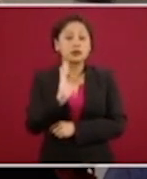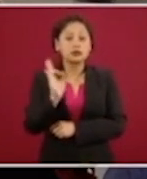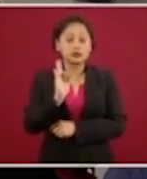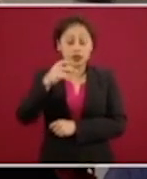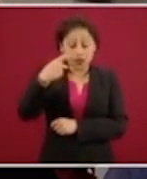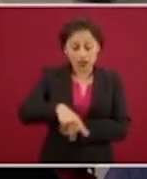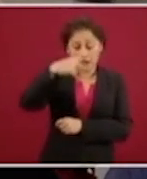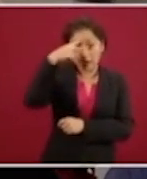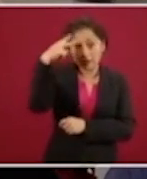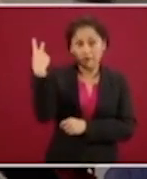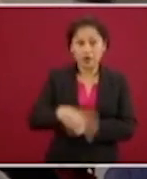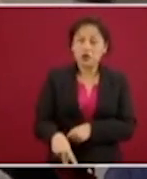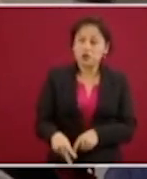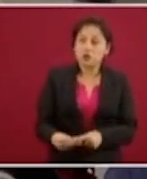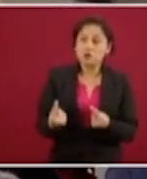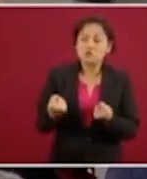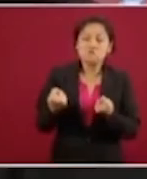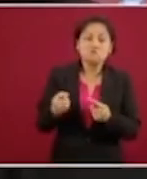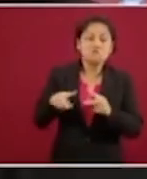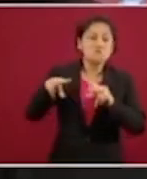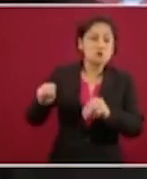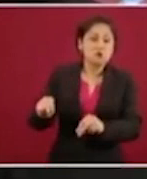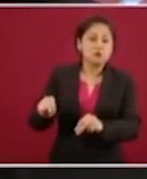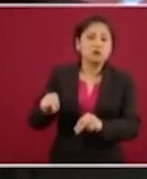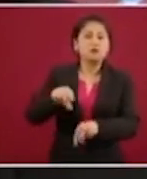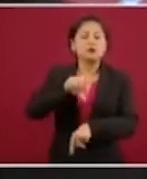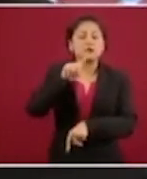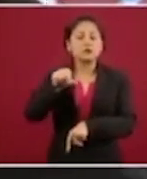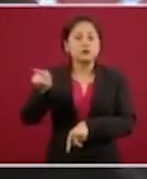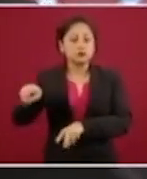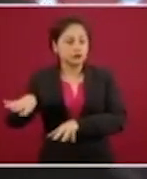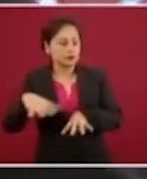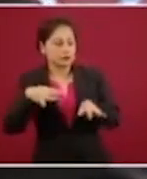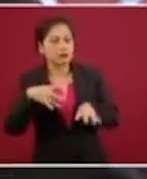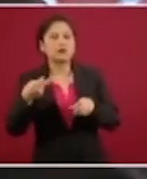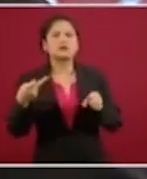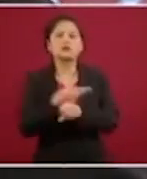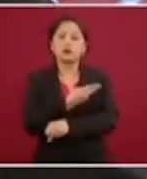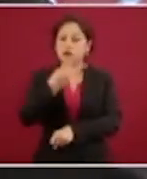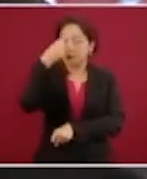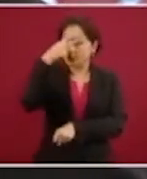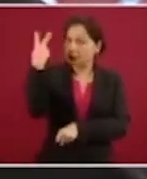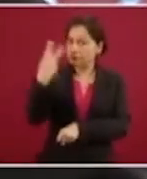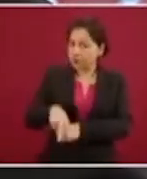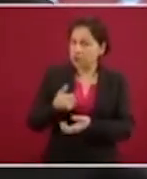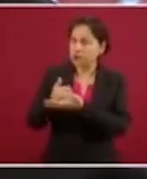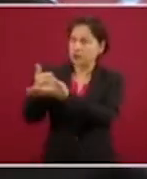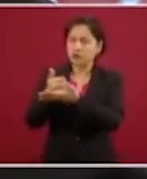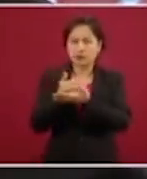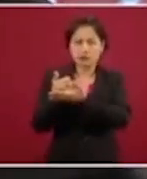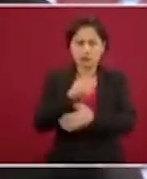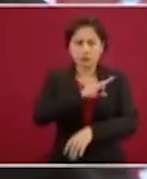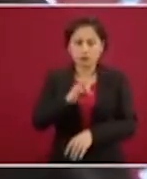el exterior, porque México deja de ser un país confiable en la cadena de producción. Si tú tomas una decisión de esas en una